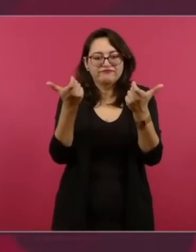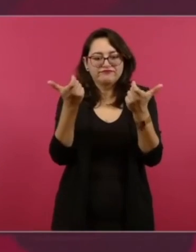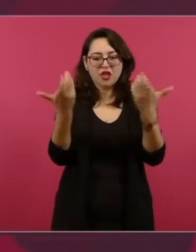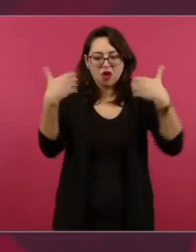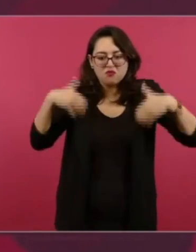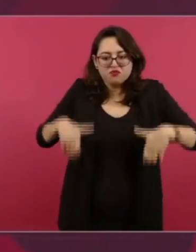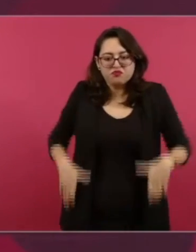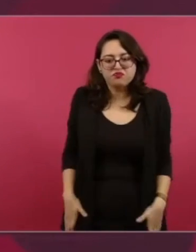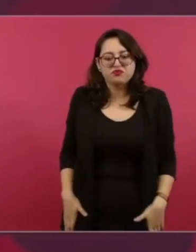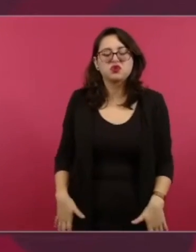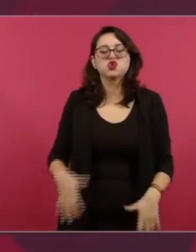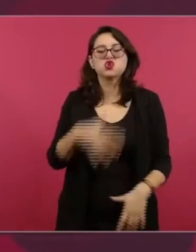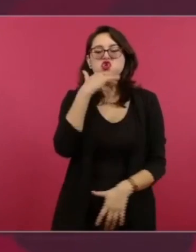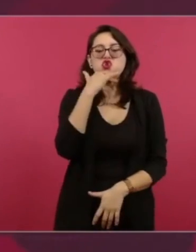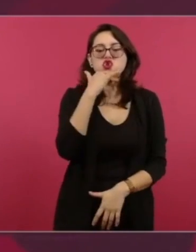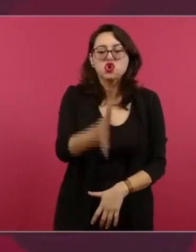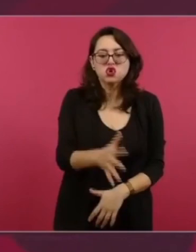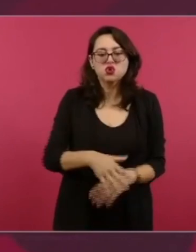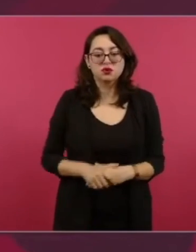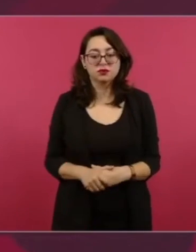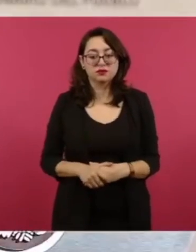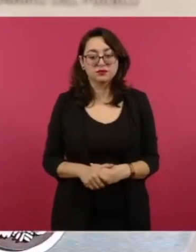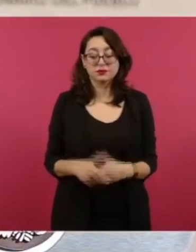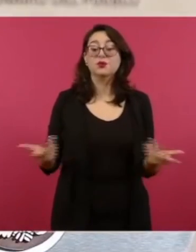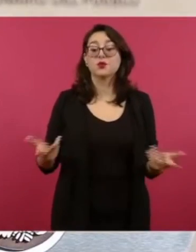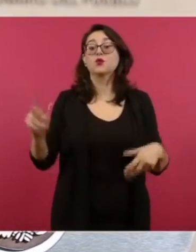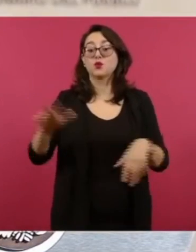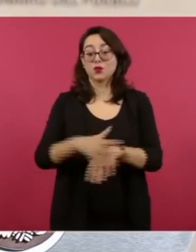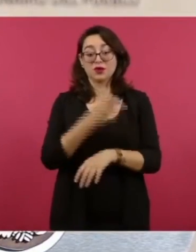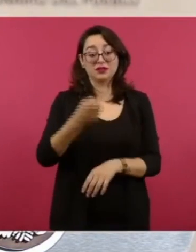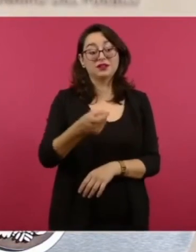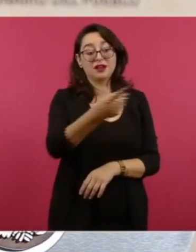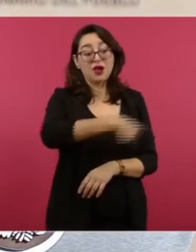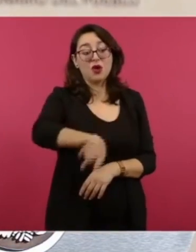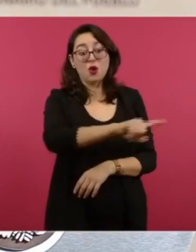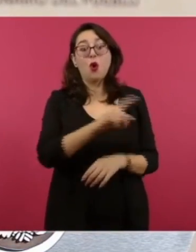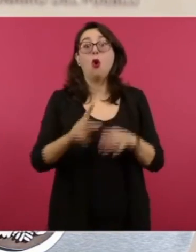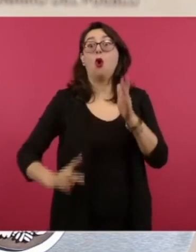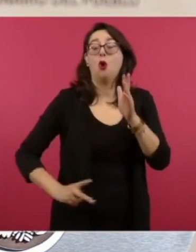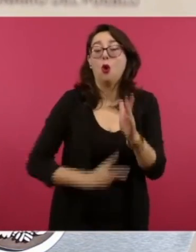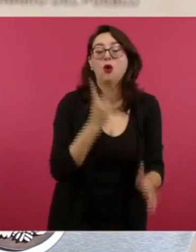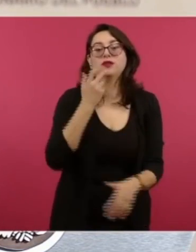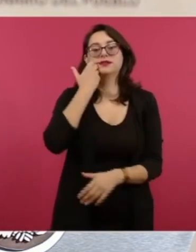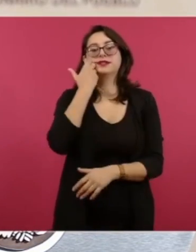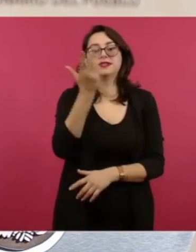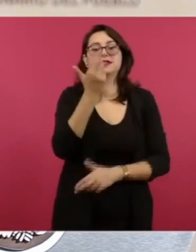corrupción, y eso es lo que quieren, que regrese.